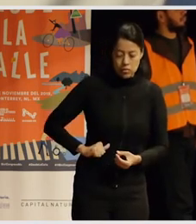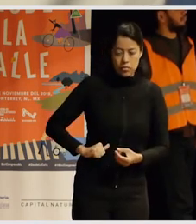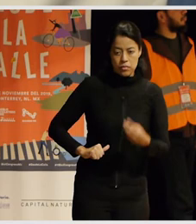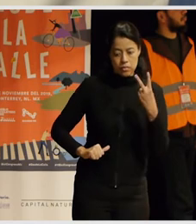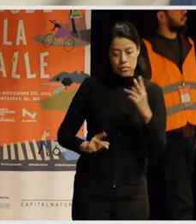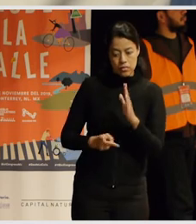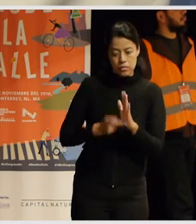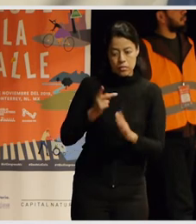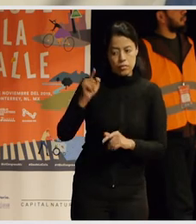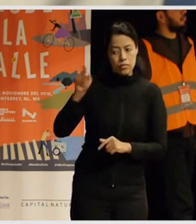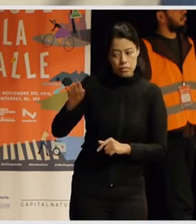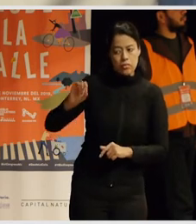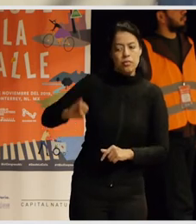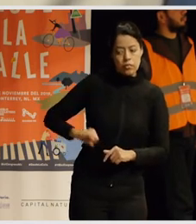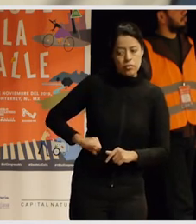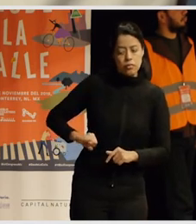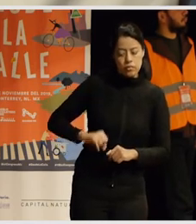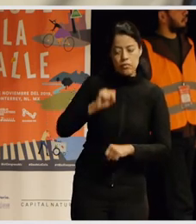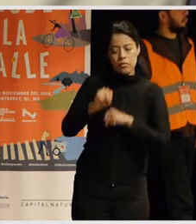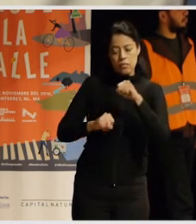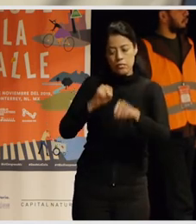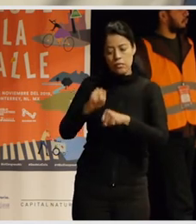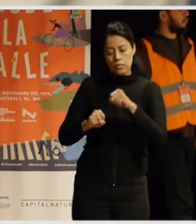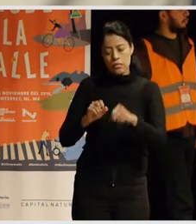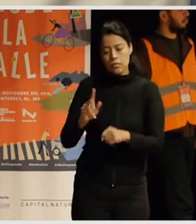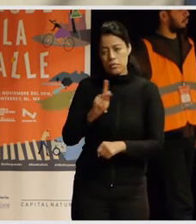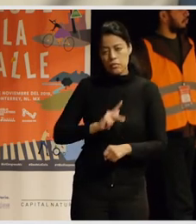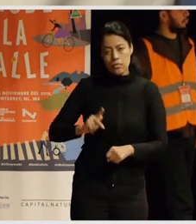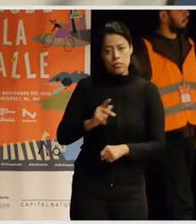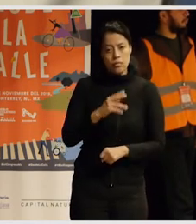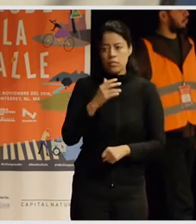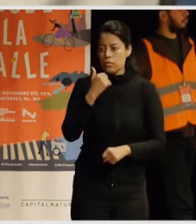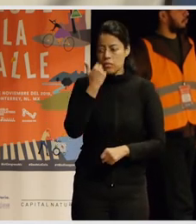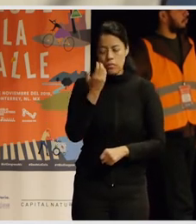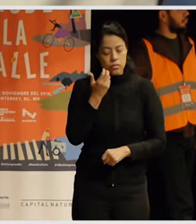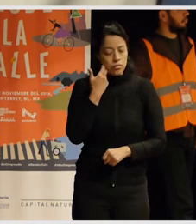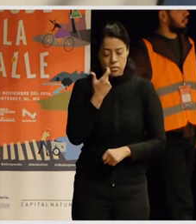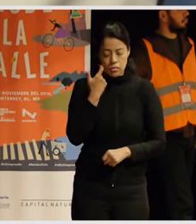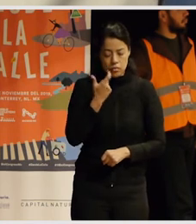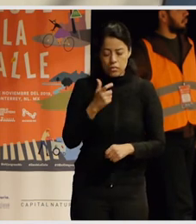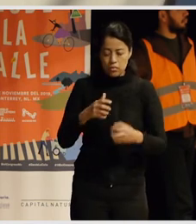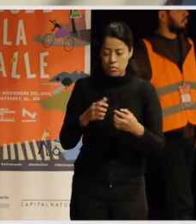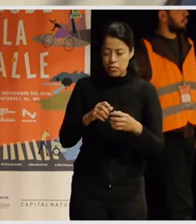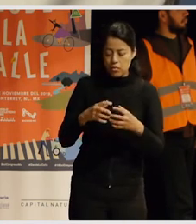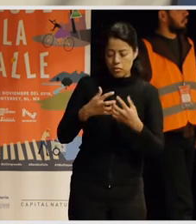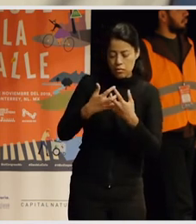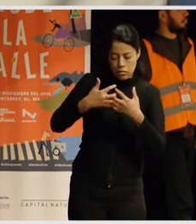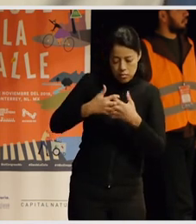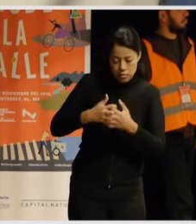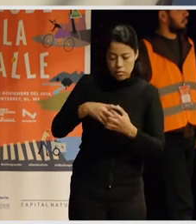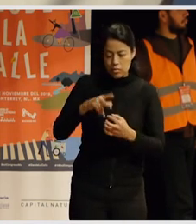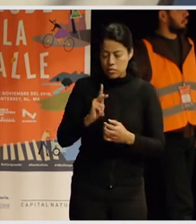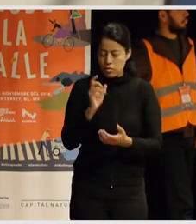están interesados en lanzar un sistema de bicicletas públicas al parecer no quieren hacer el modelo híbrido sino simplemente poner bicicletas por las calles pero hay